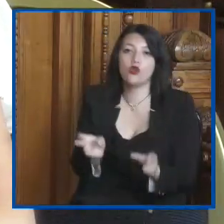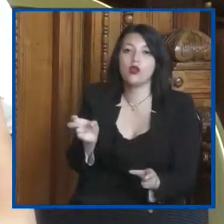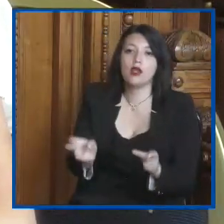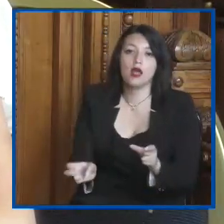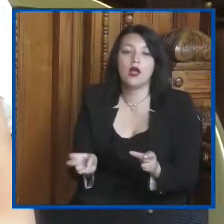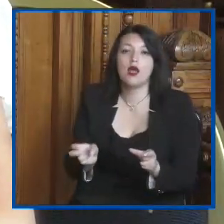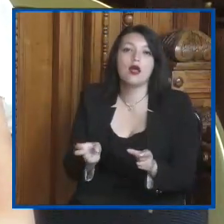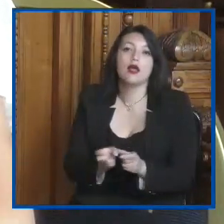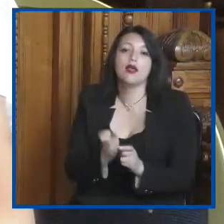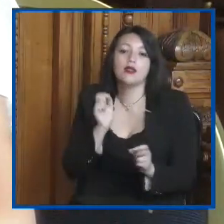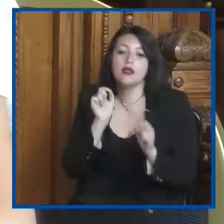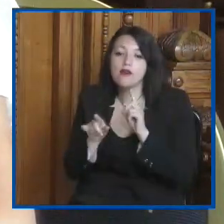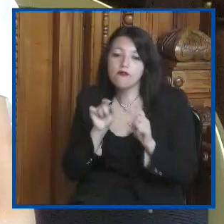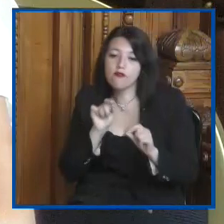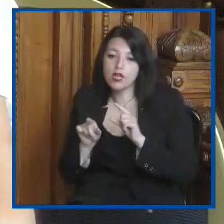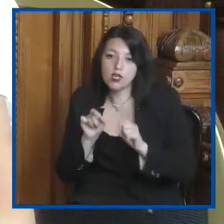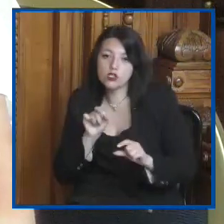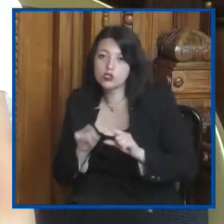fiscal, en el defensor.